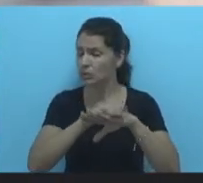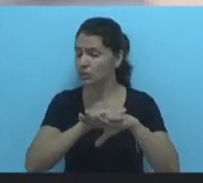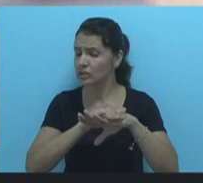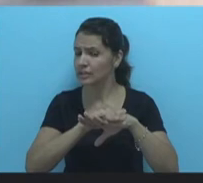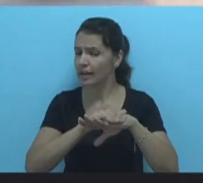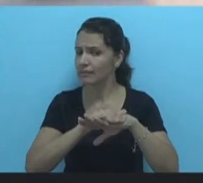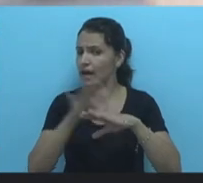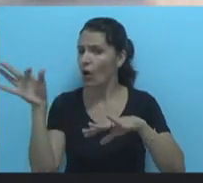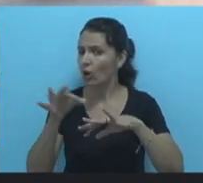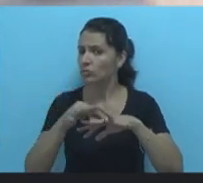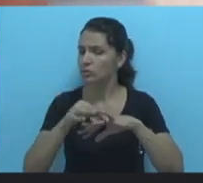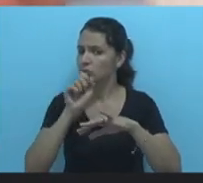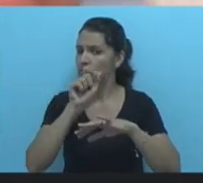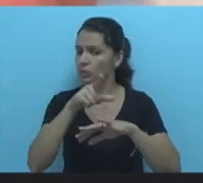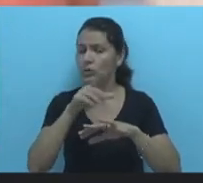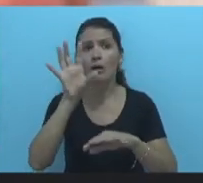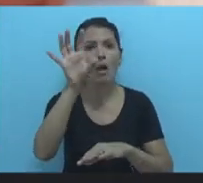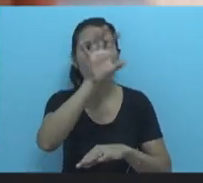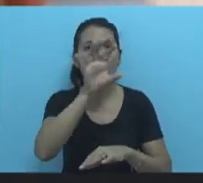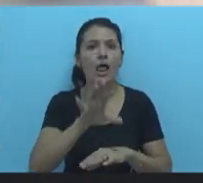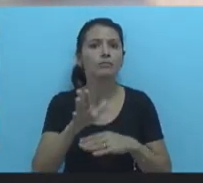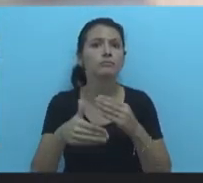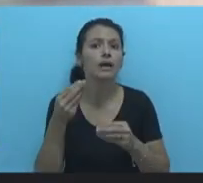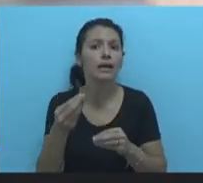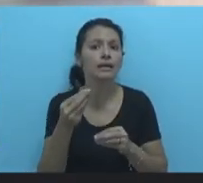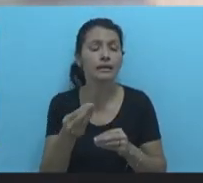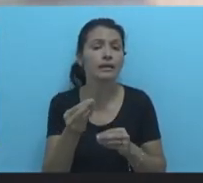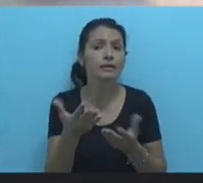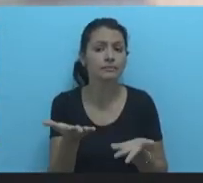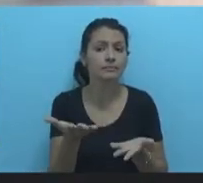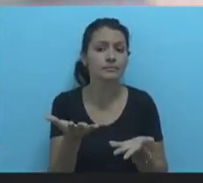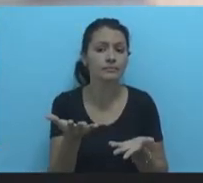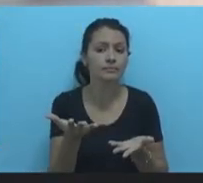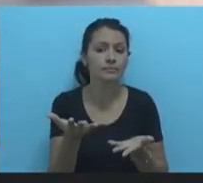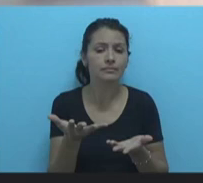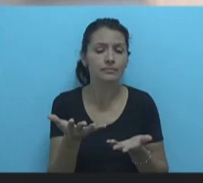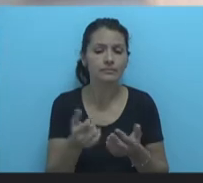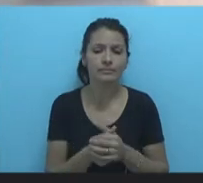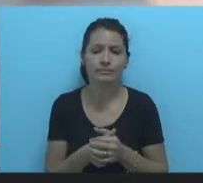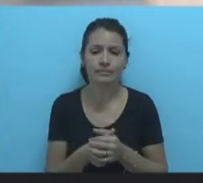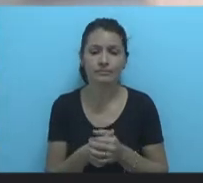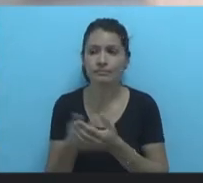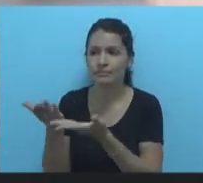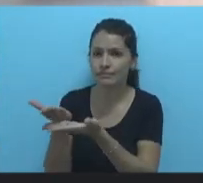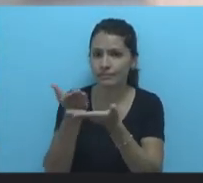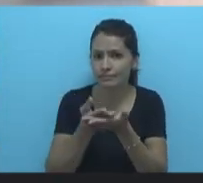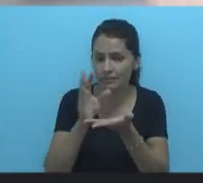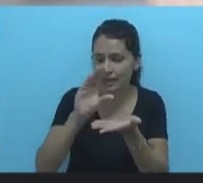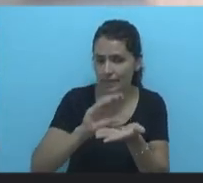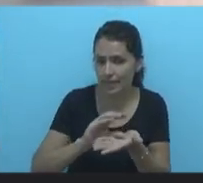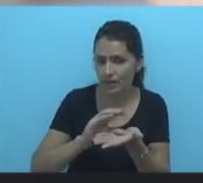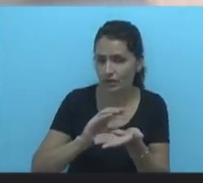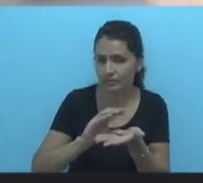ese compromiso. ¿Qué hicieron las provincias argentinas? Gran error de Macri. Inmediatamente de recibir los recursos